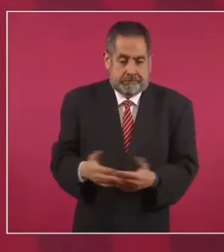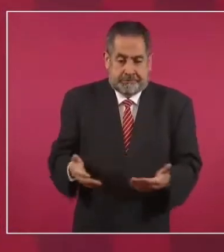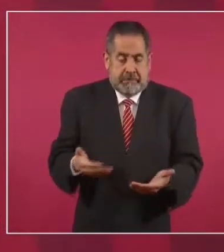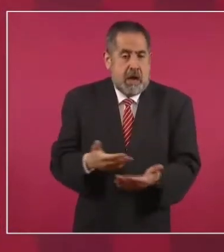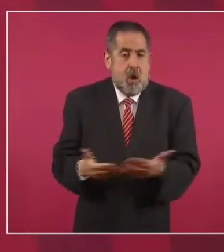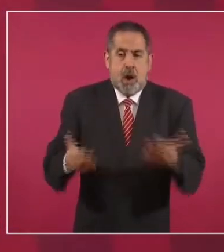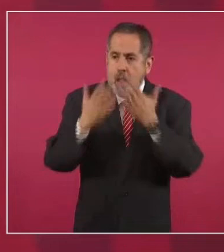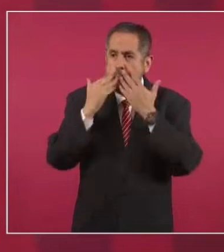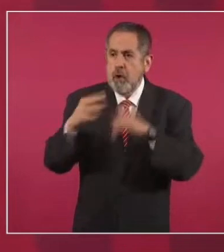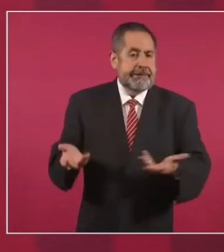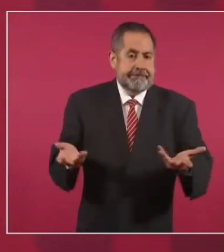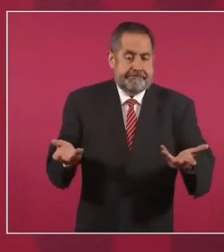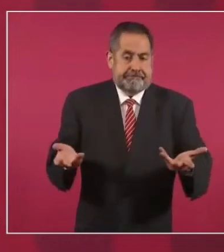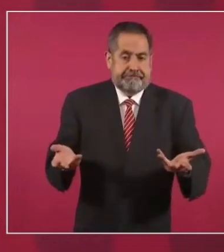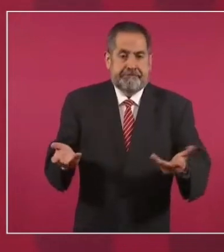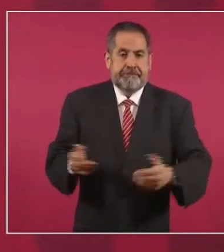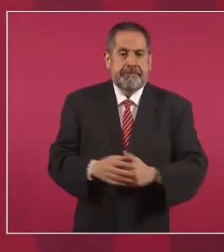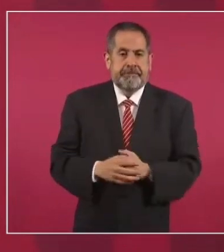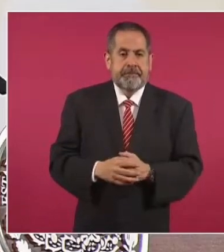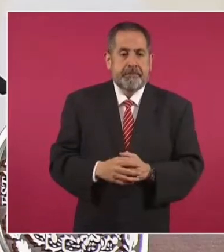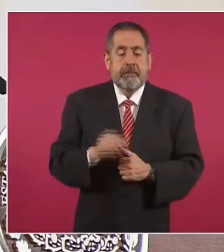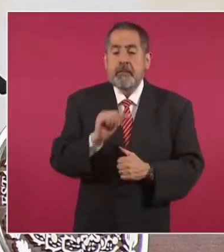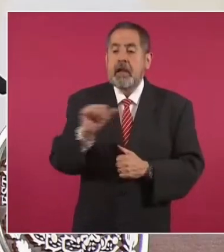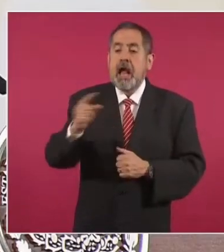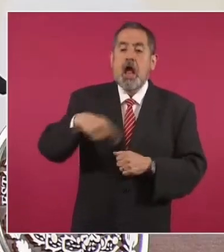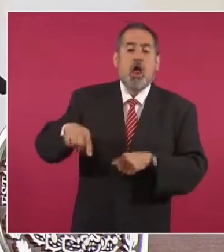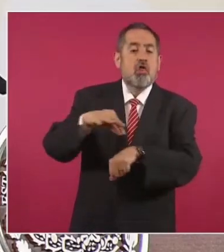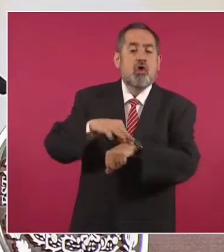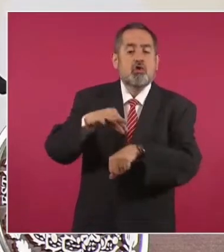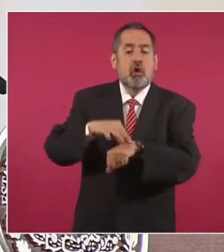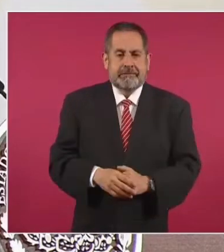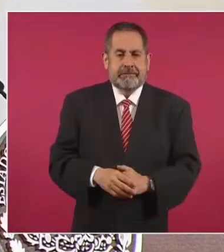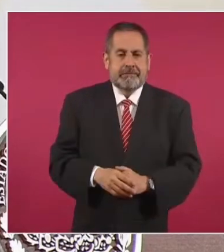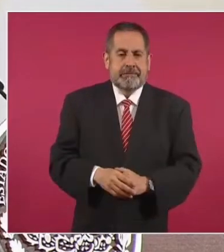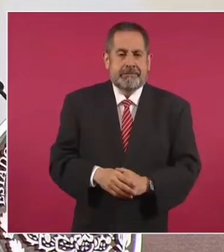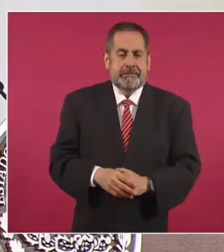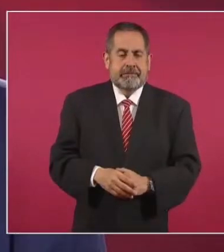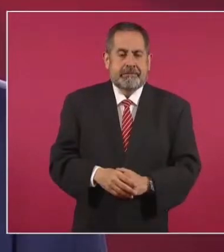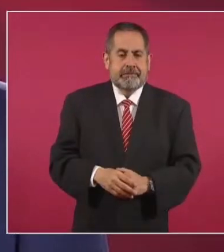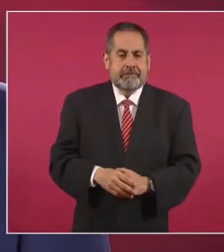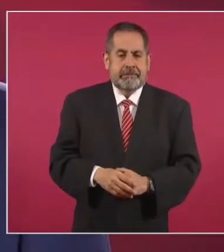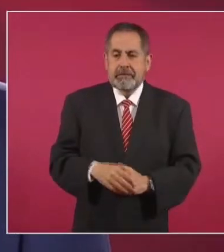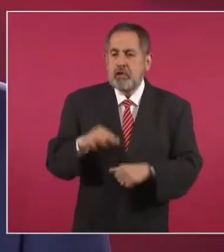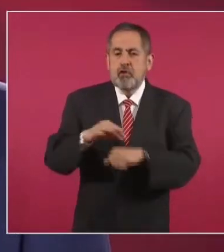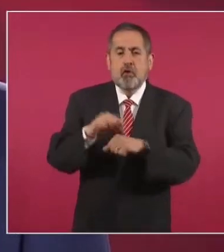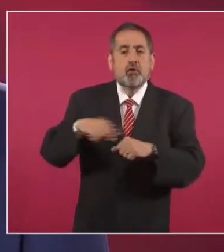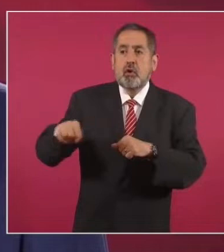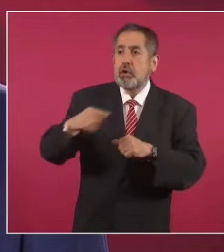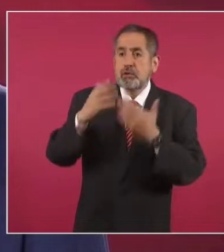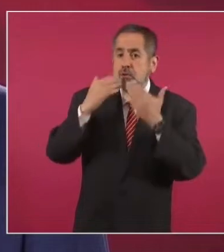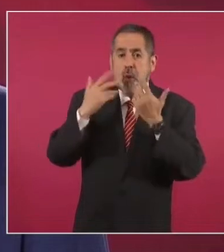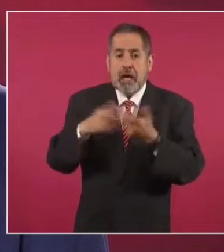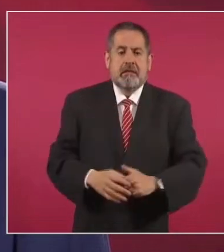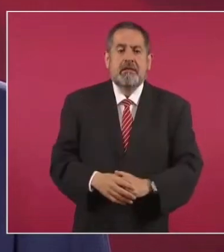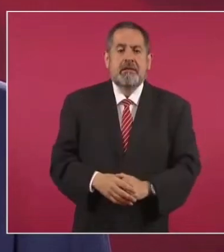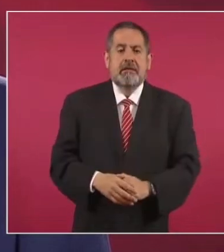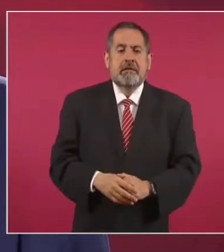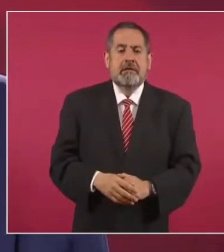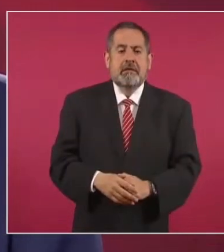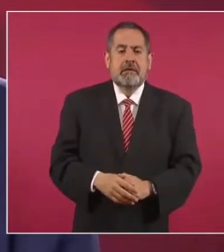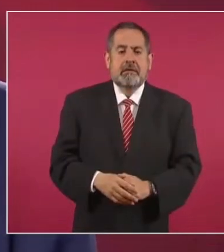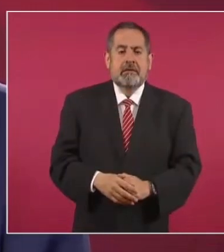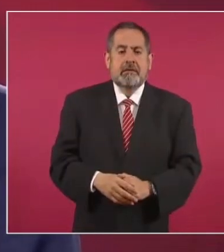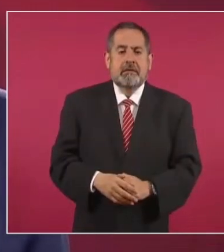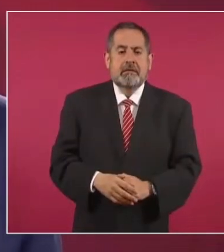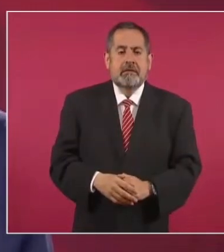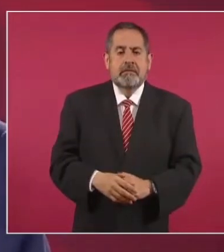médicos, los médicos que necesita el país, sobre todo no tenemos especialistas. Todo